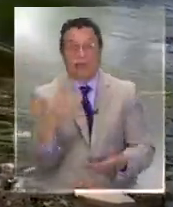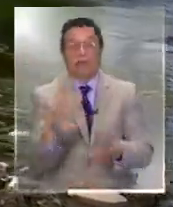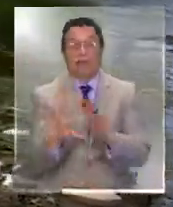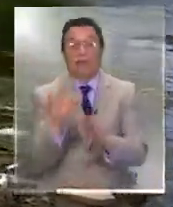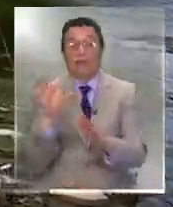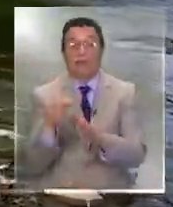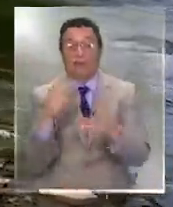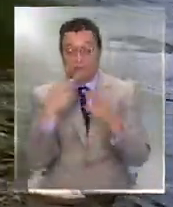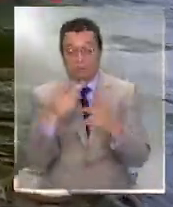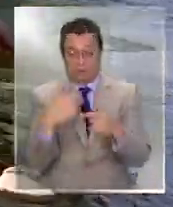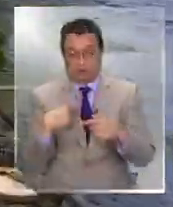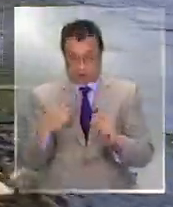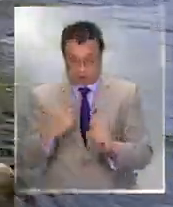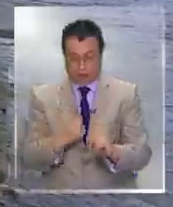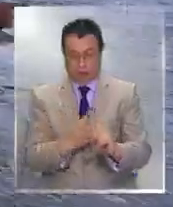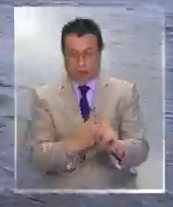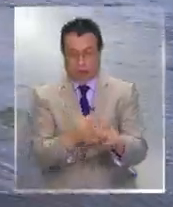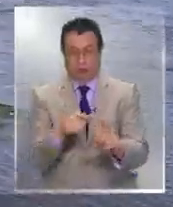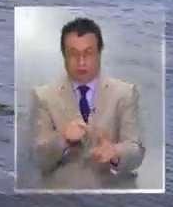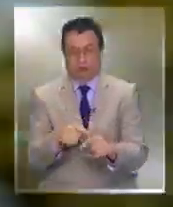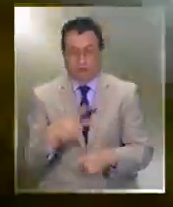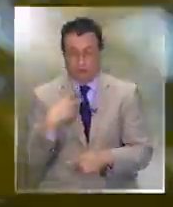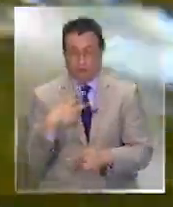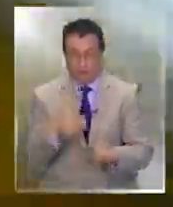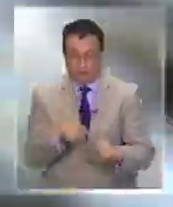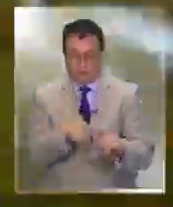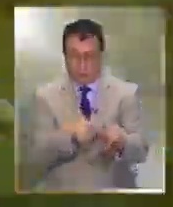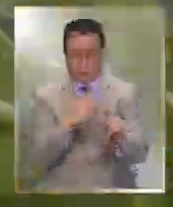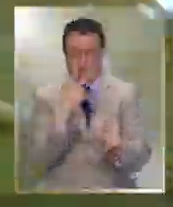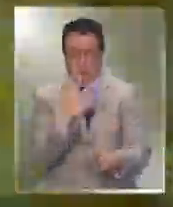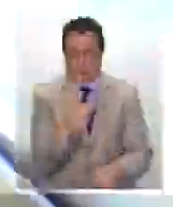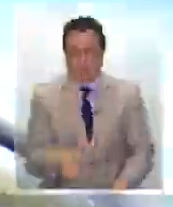Yo te sigo porque tú eres el experto acá. Ven por acá.